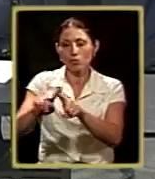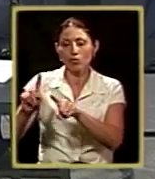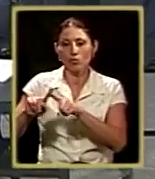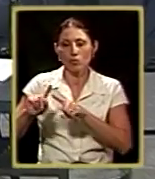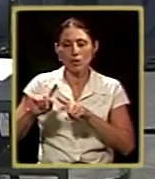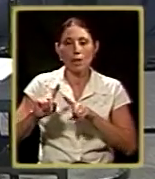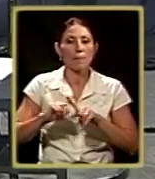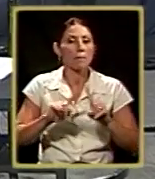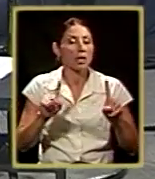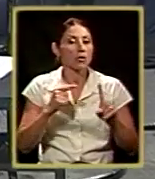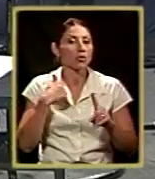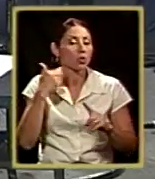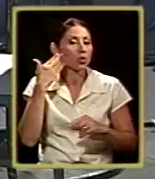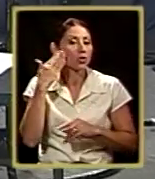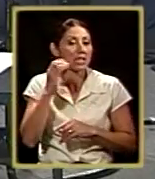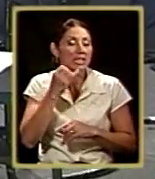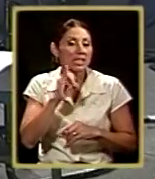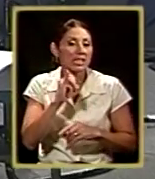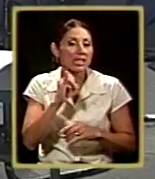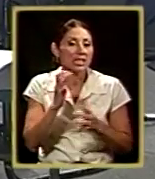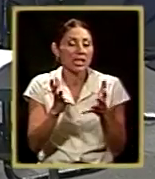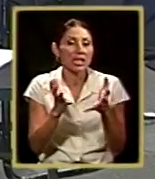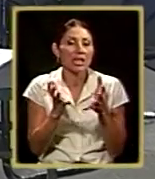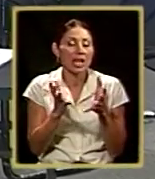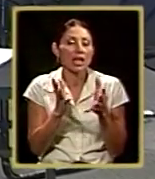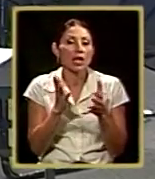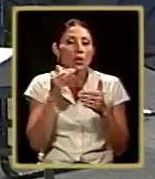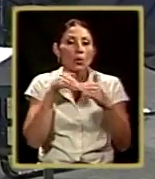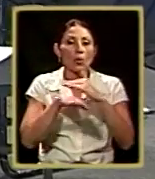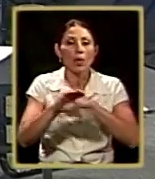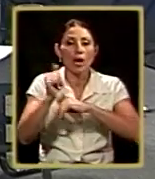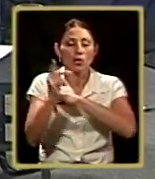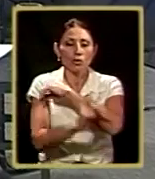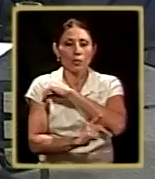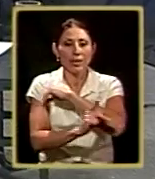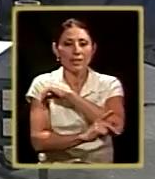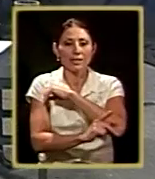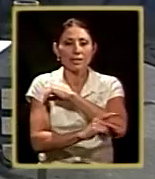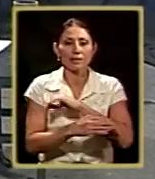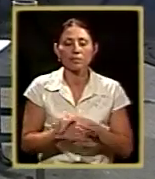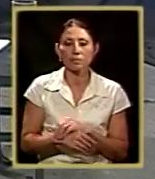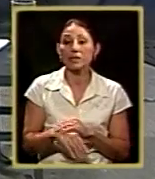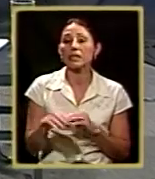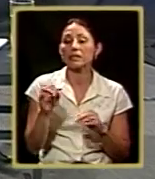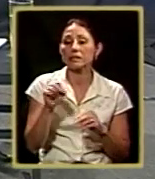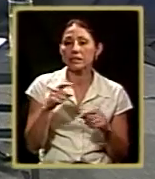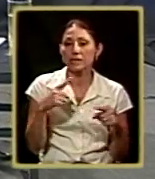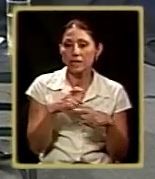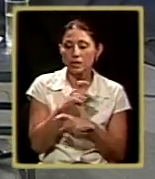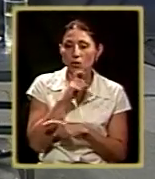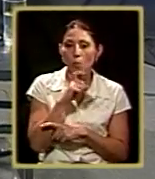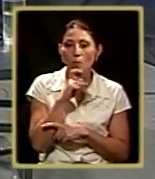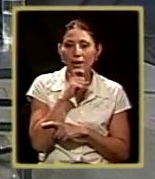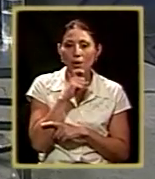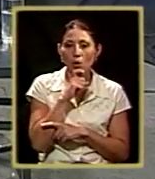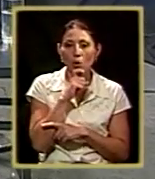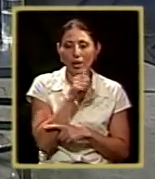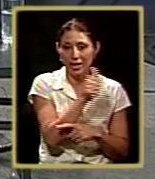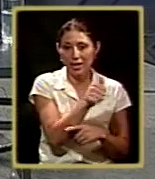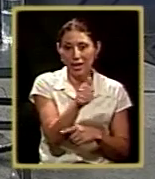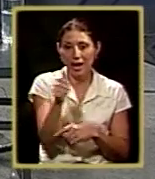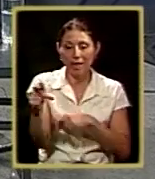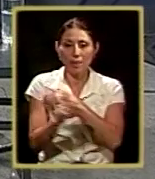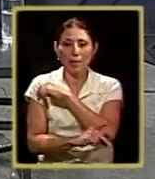no conozco si se está trabajando en ingresar a otros países. Sí, es complejo y cada país tiene